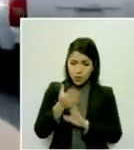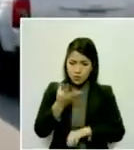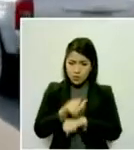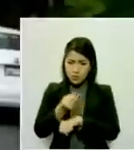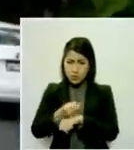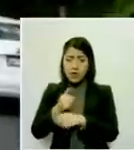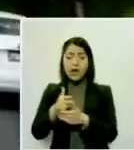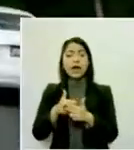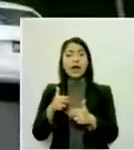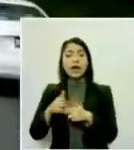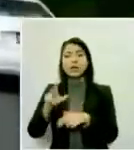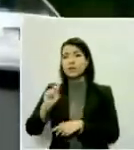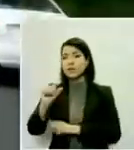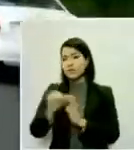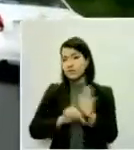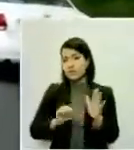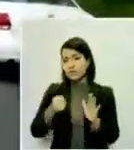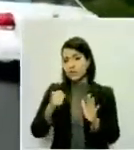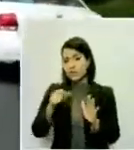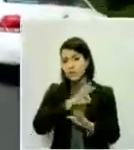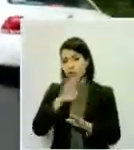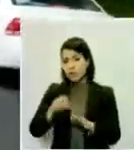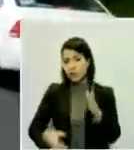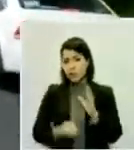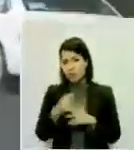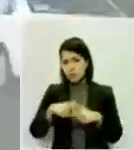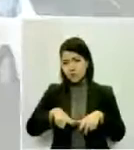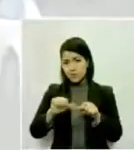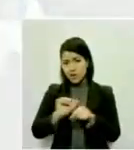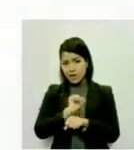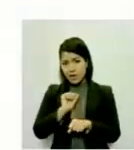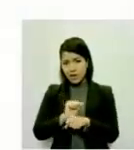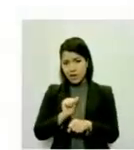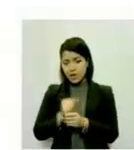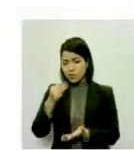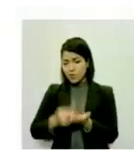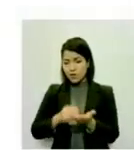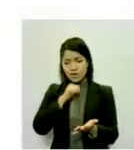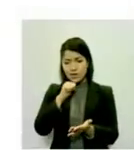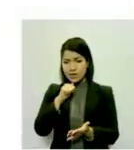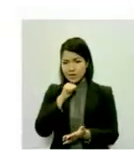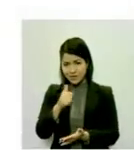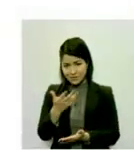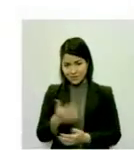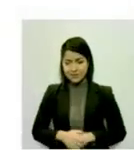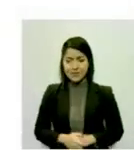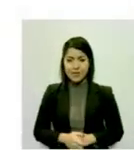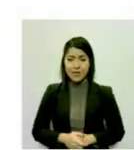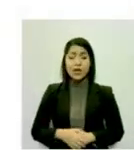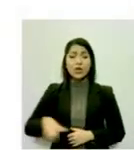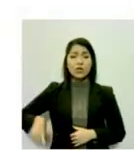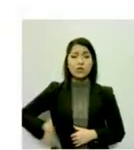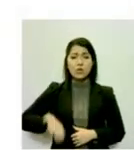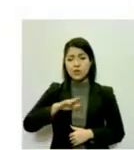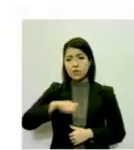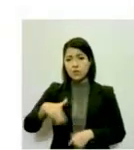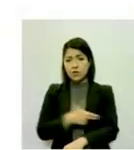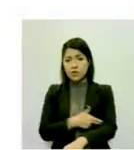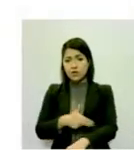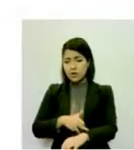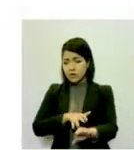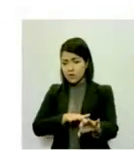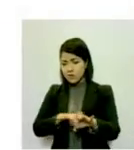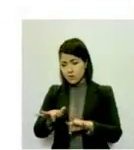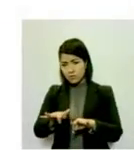de septiembre para renovar tus placas sin multas ni recargos. Gobierno de Michoacán. Honestidad y trabajo.